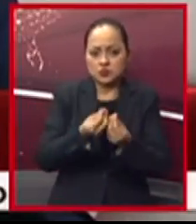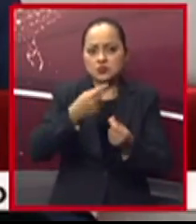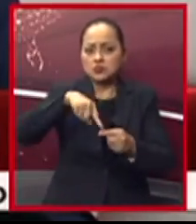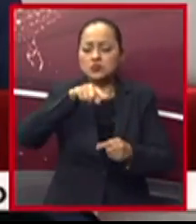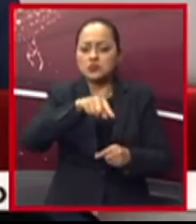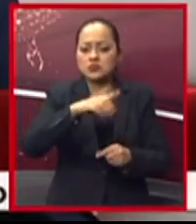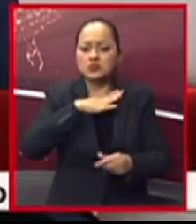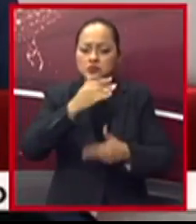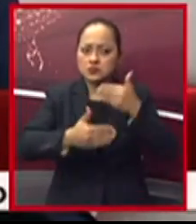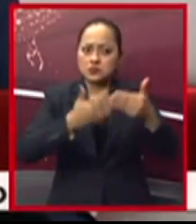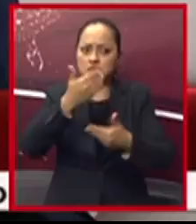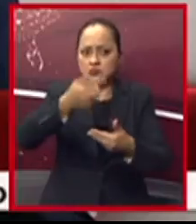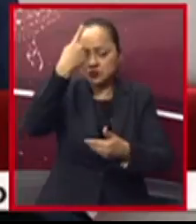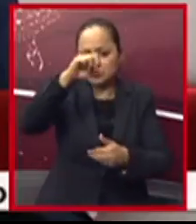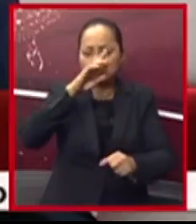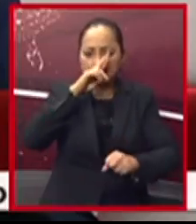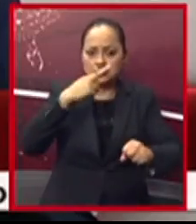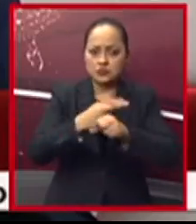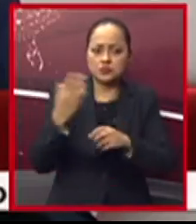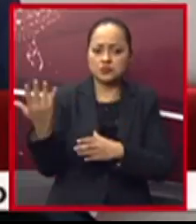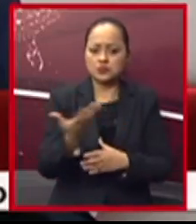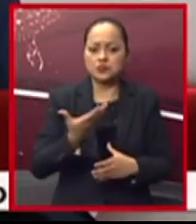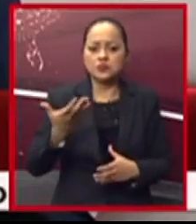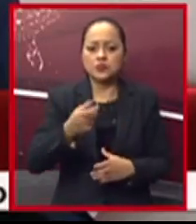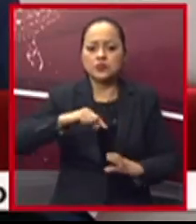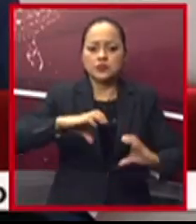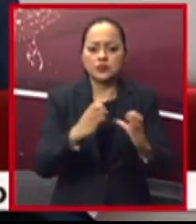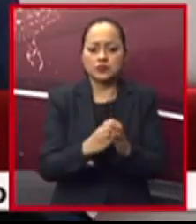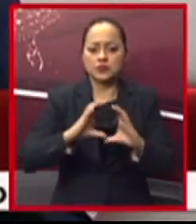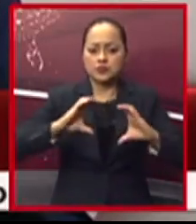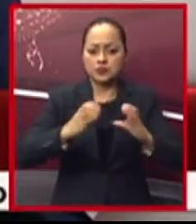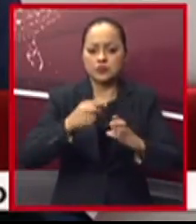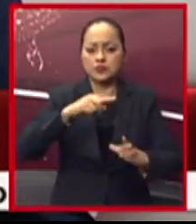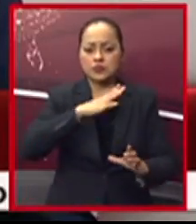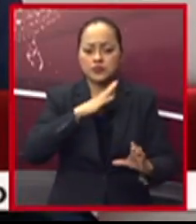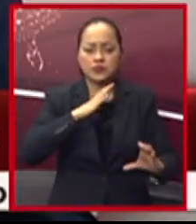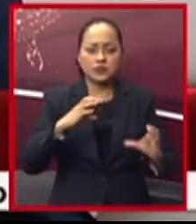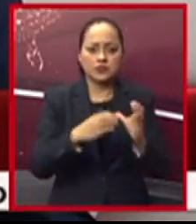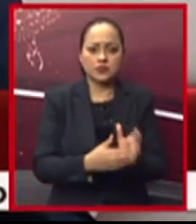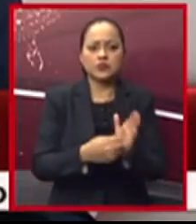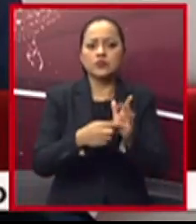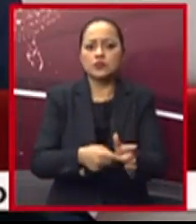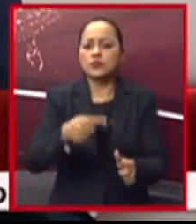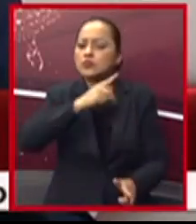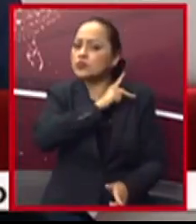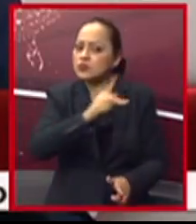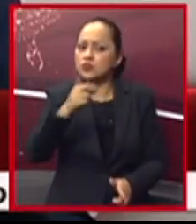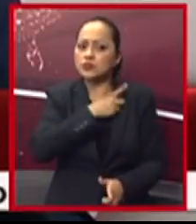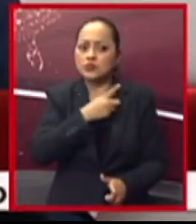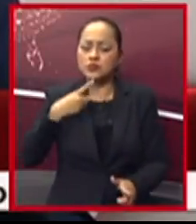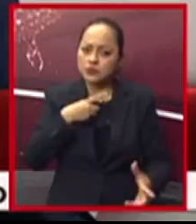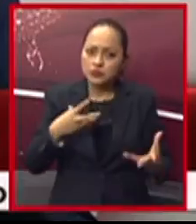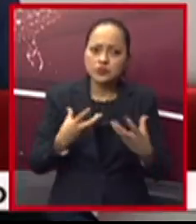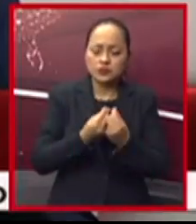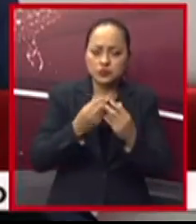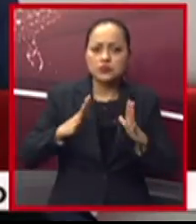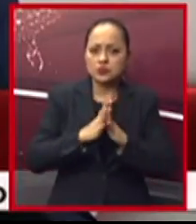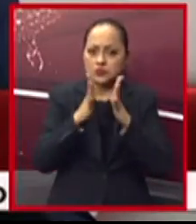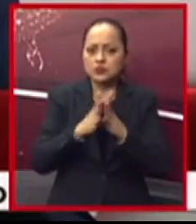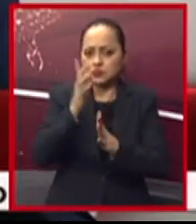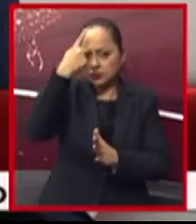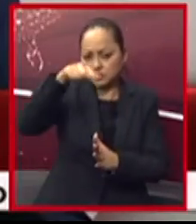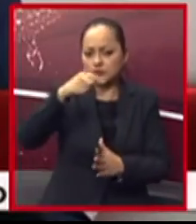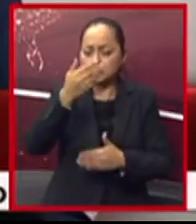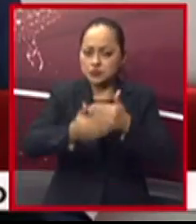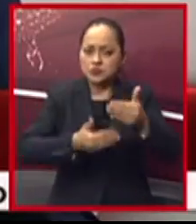puerto. La responsabilidad es del Congreso General. Todos debemos poner de nuestra parte para que